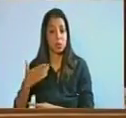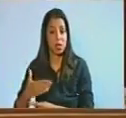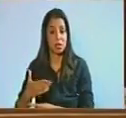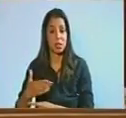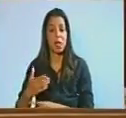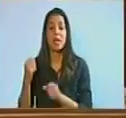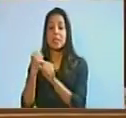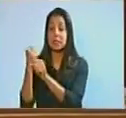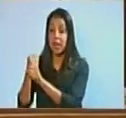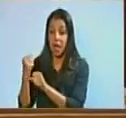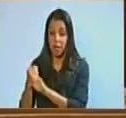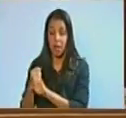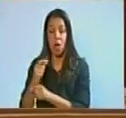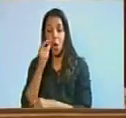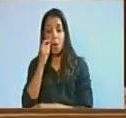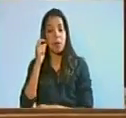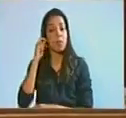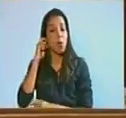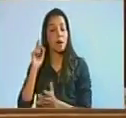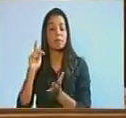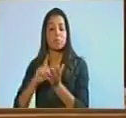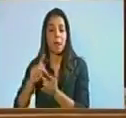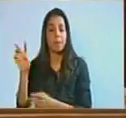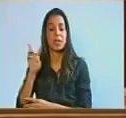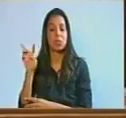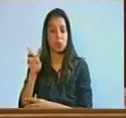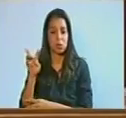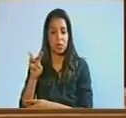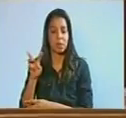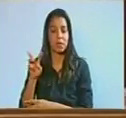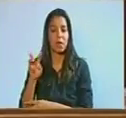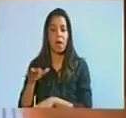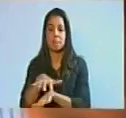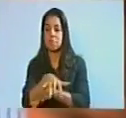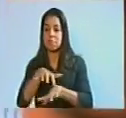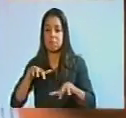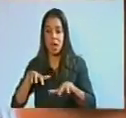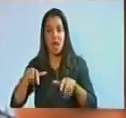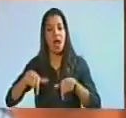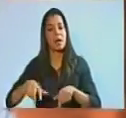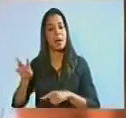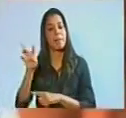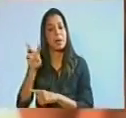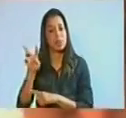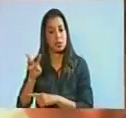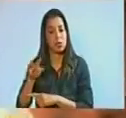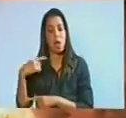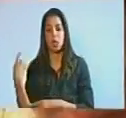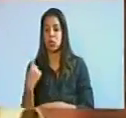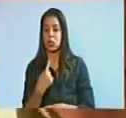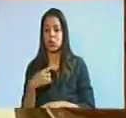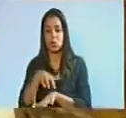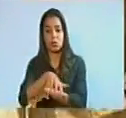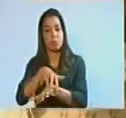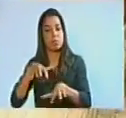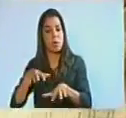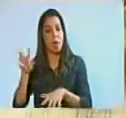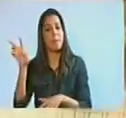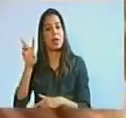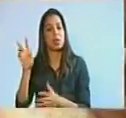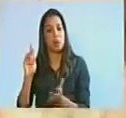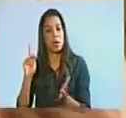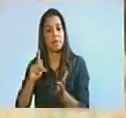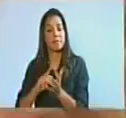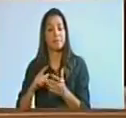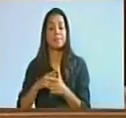los trabajadores y las trabajadoras de Venezuela, que son mayoría en nuestro país, somos mayoría en Venezuela.